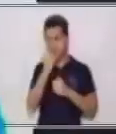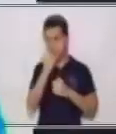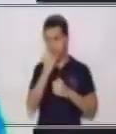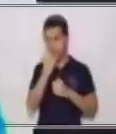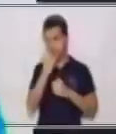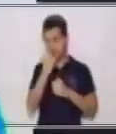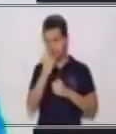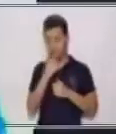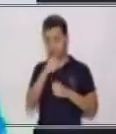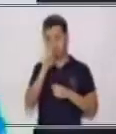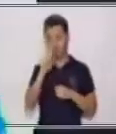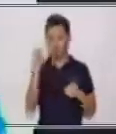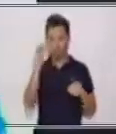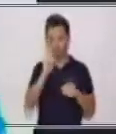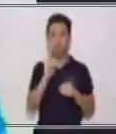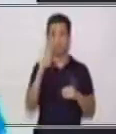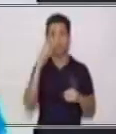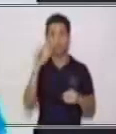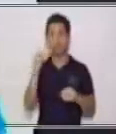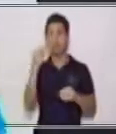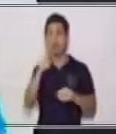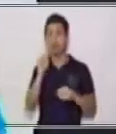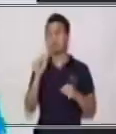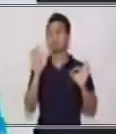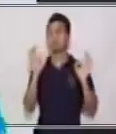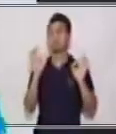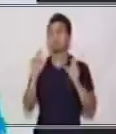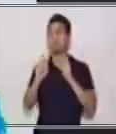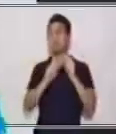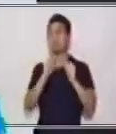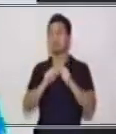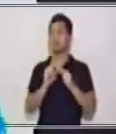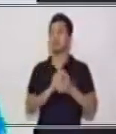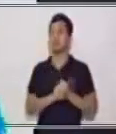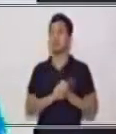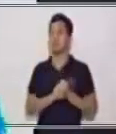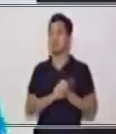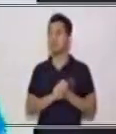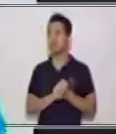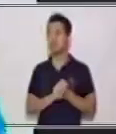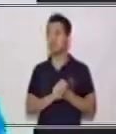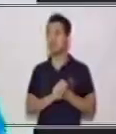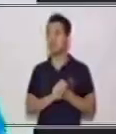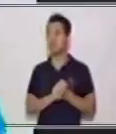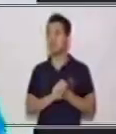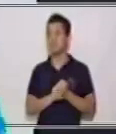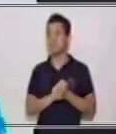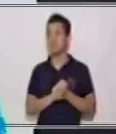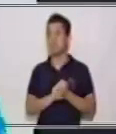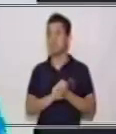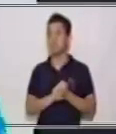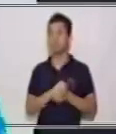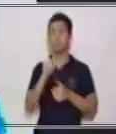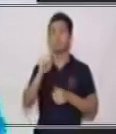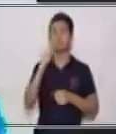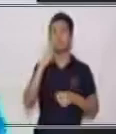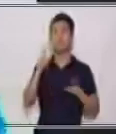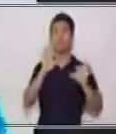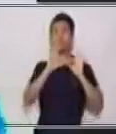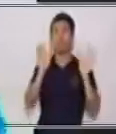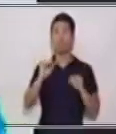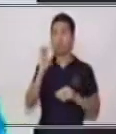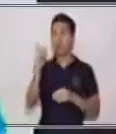manera que se preste para esto. El utilizar analogías, te recomendaría esto como tipo de estrategia porque te